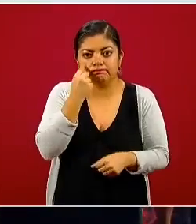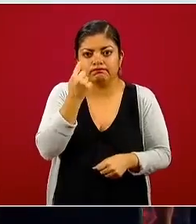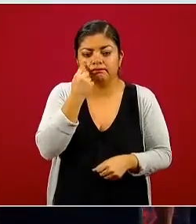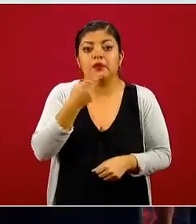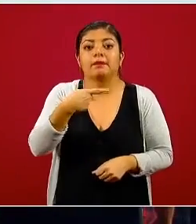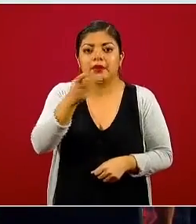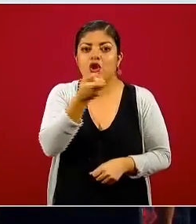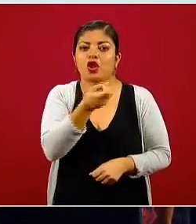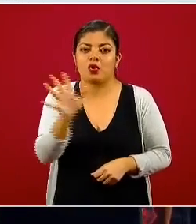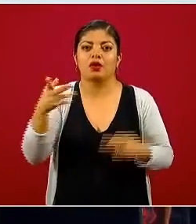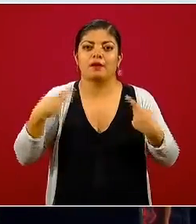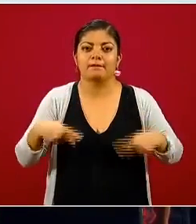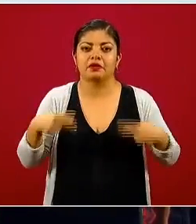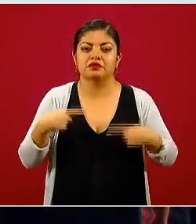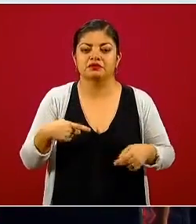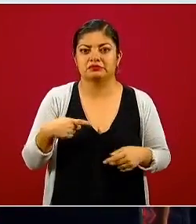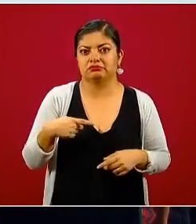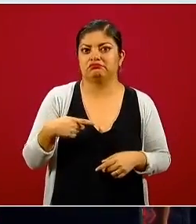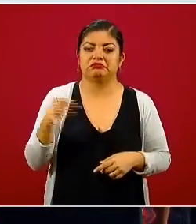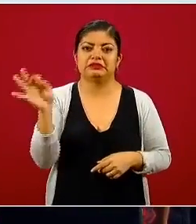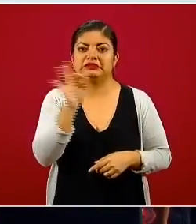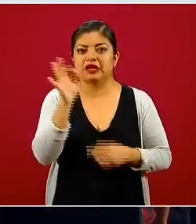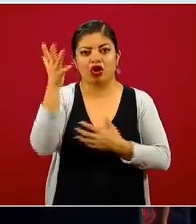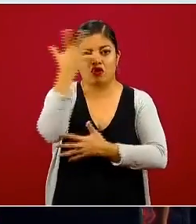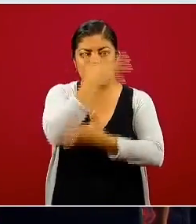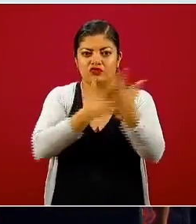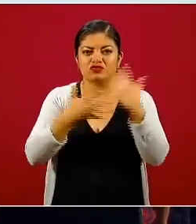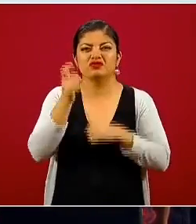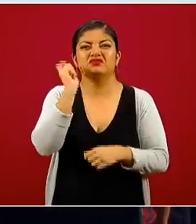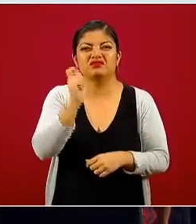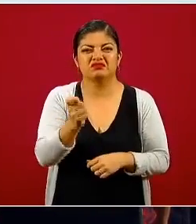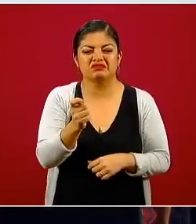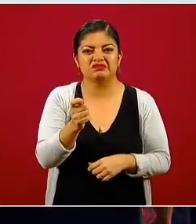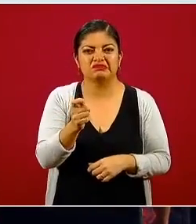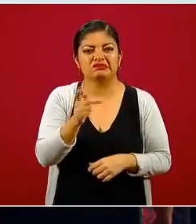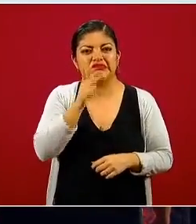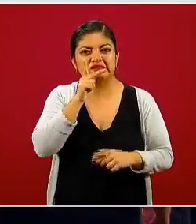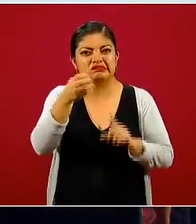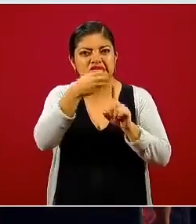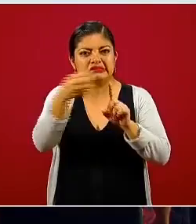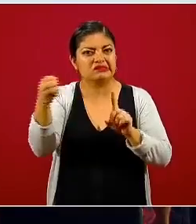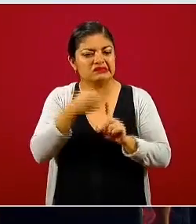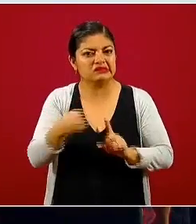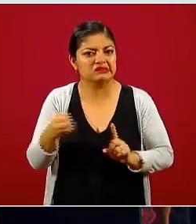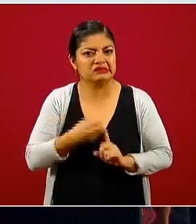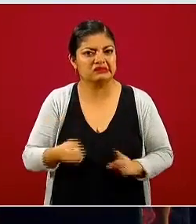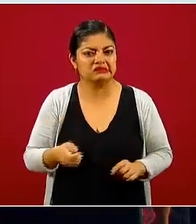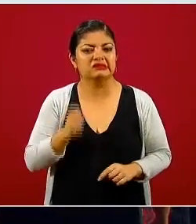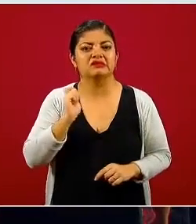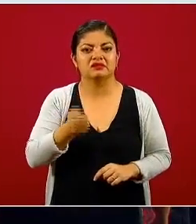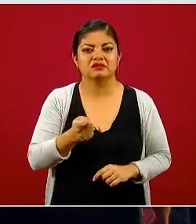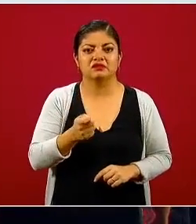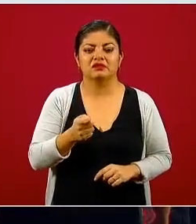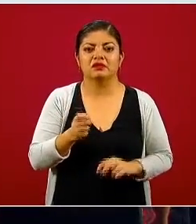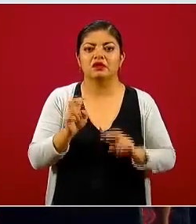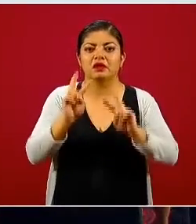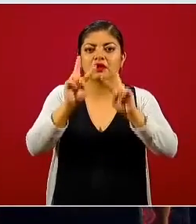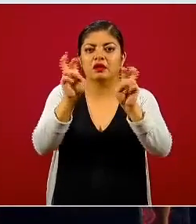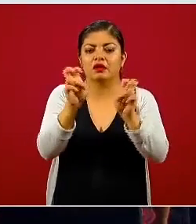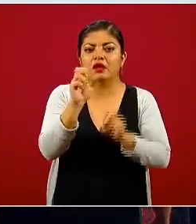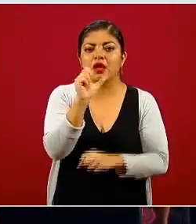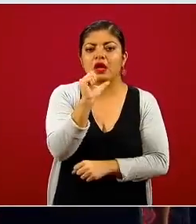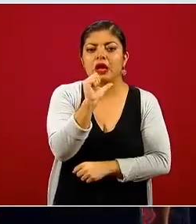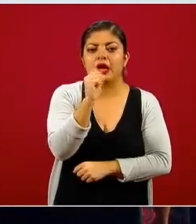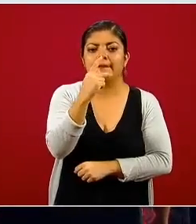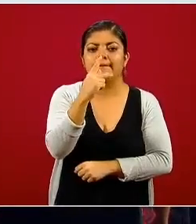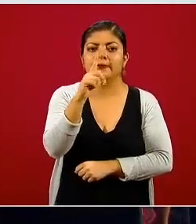algunas personas un estado de confusión respecto a la terminología cuando se usa la expresión aplanar la curva